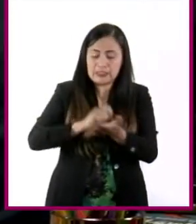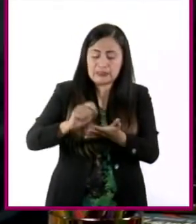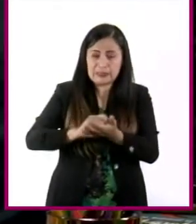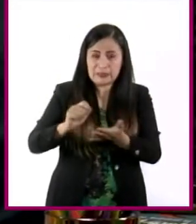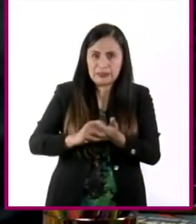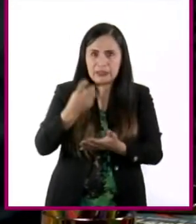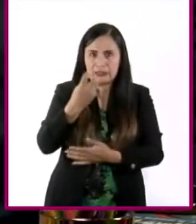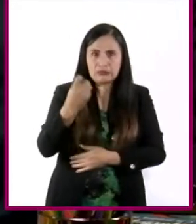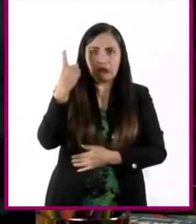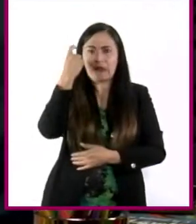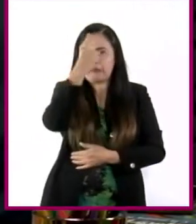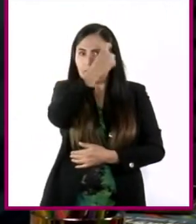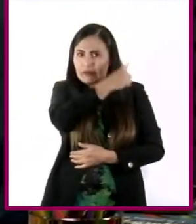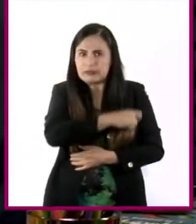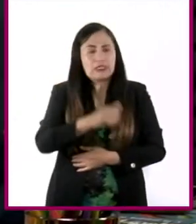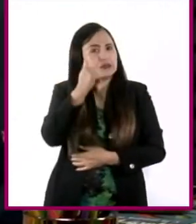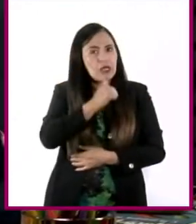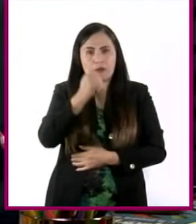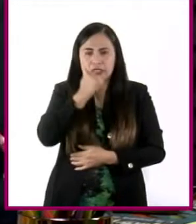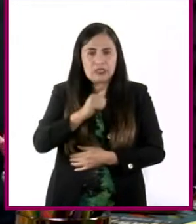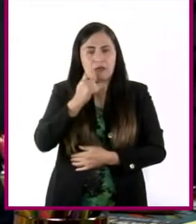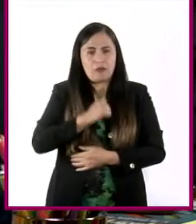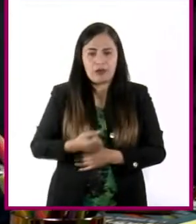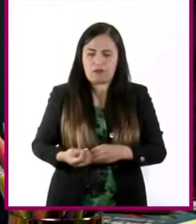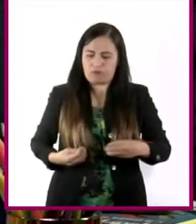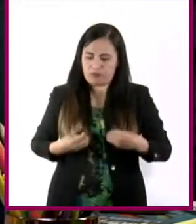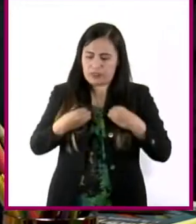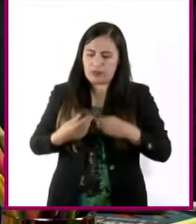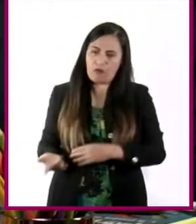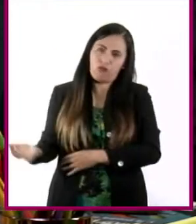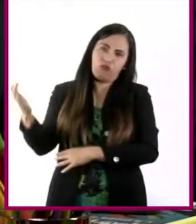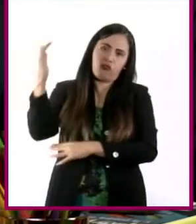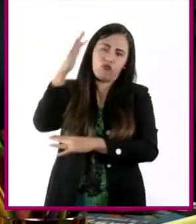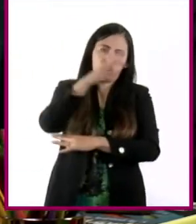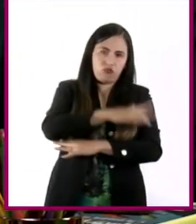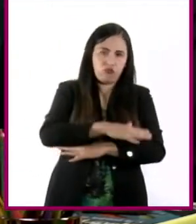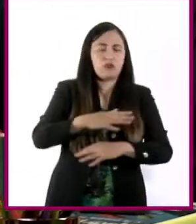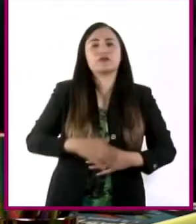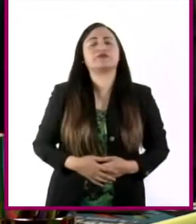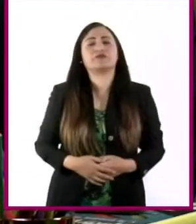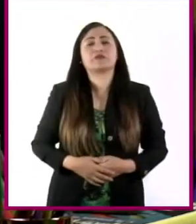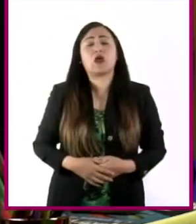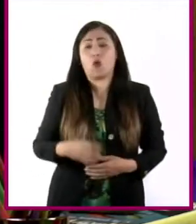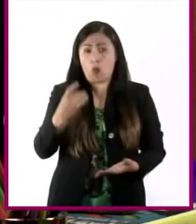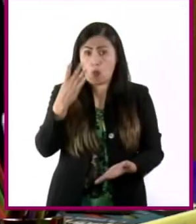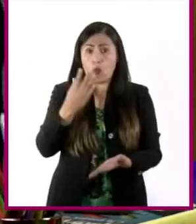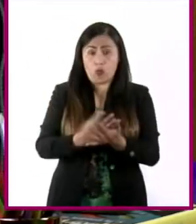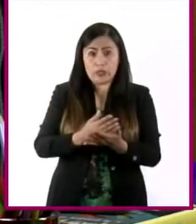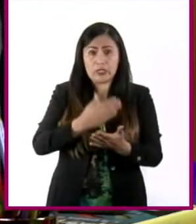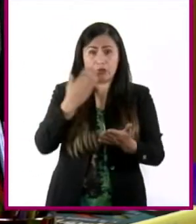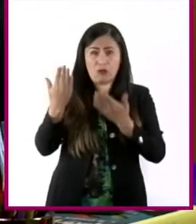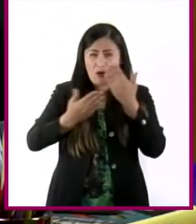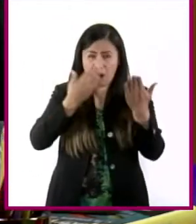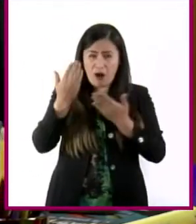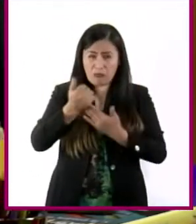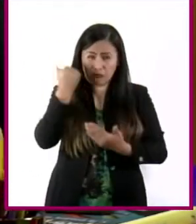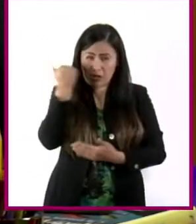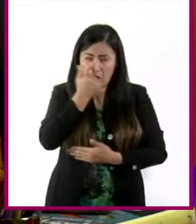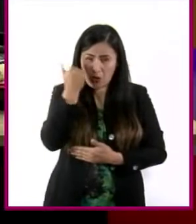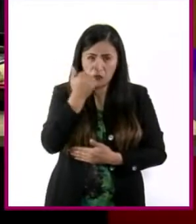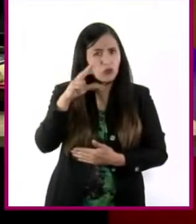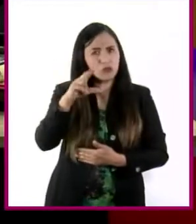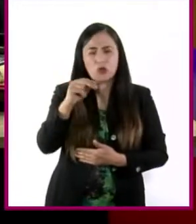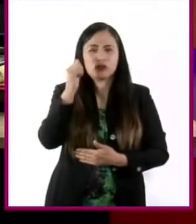nunca dejamos de hacer a lo largo de nuestra vida. No solo cuando somos estudiantes, aprendemos algo todo el tiempo y en cualquier